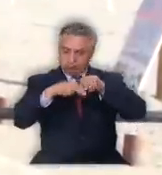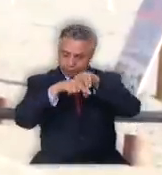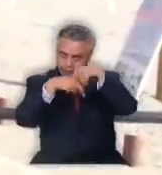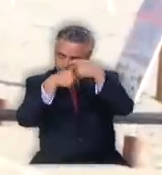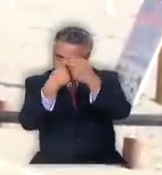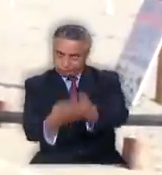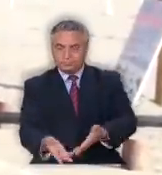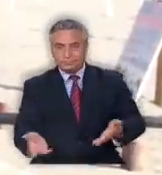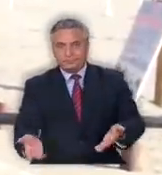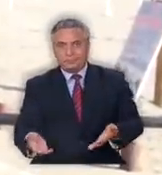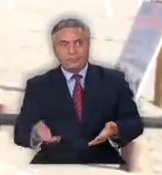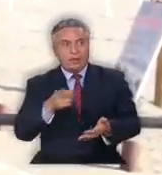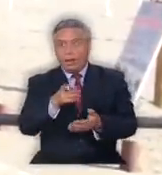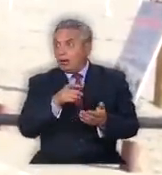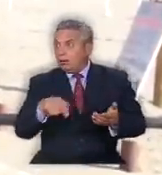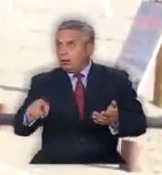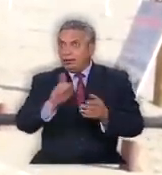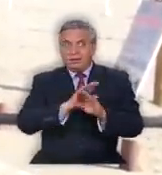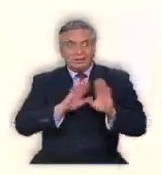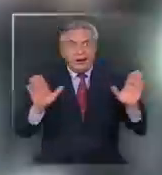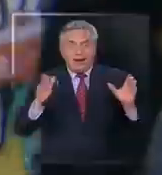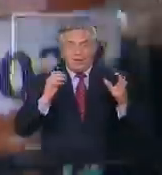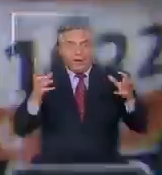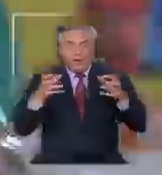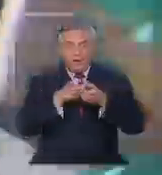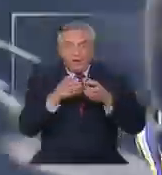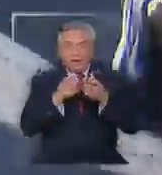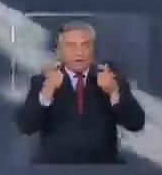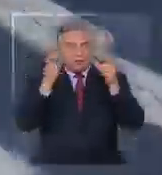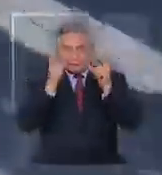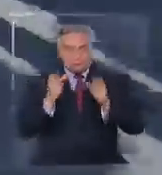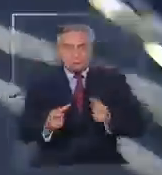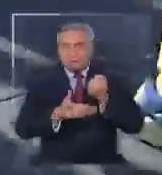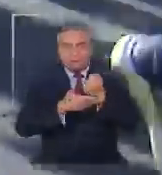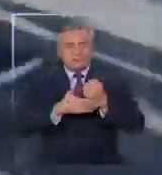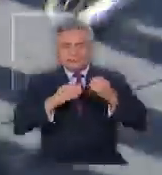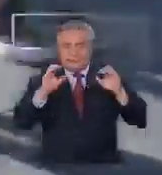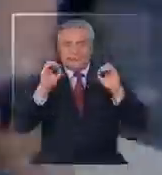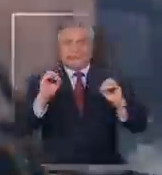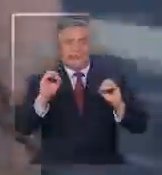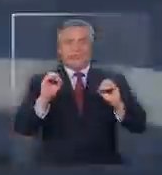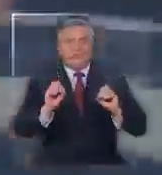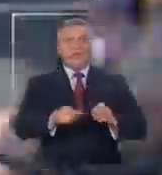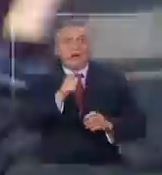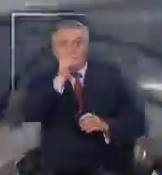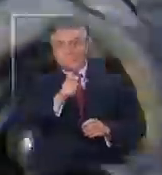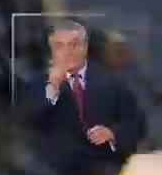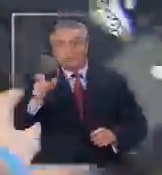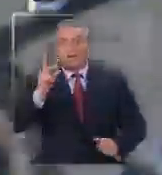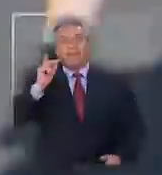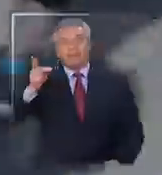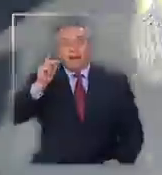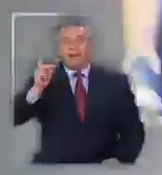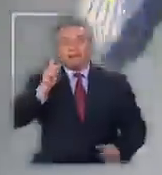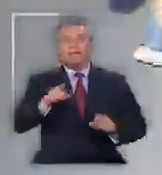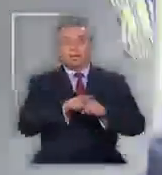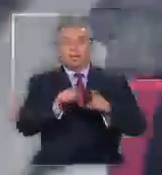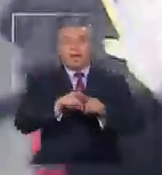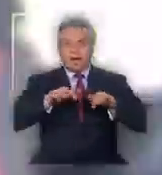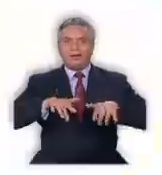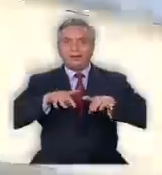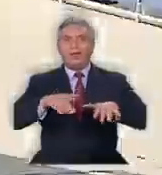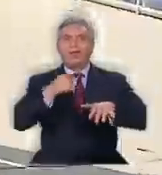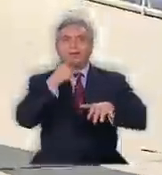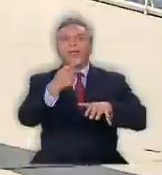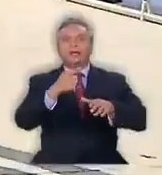había nadie de la, como de la organización. Fue lo vivido por participantes discapacitados en una maratón que se autodefinía